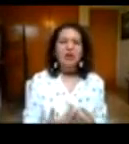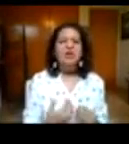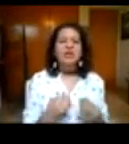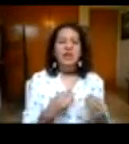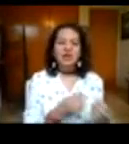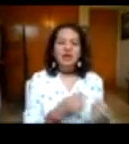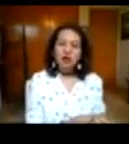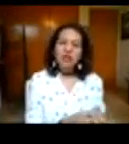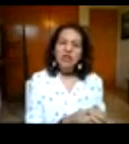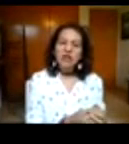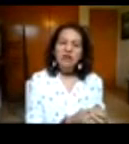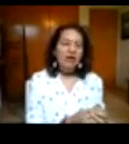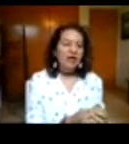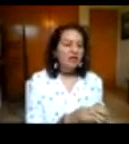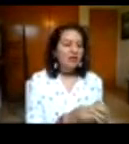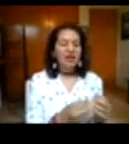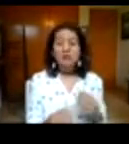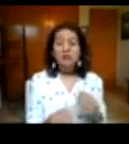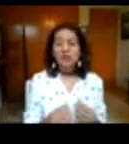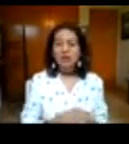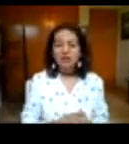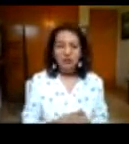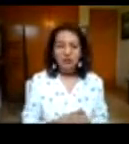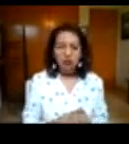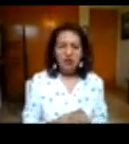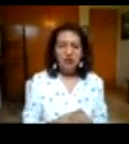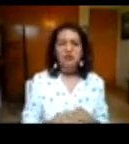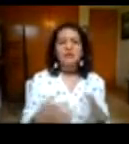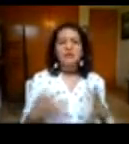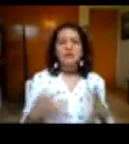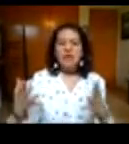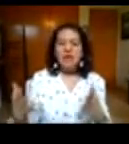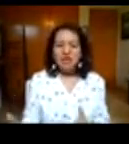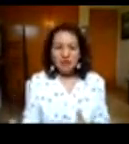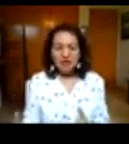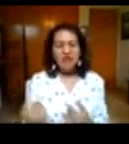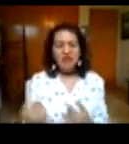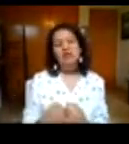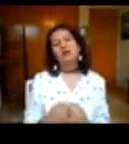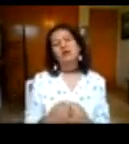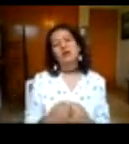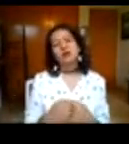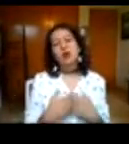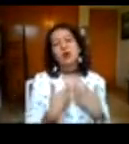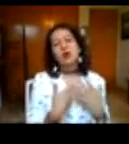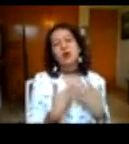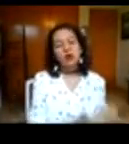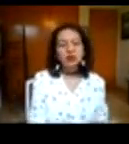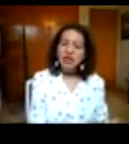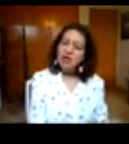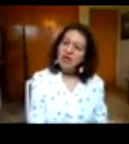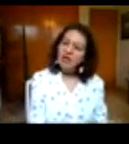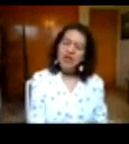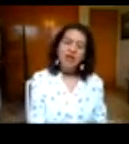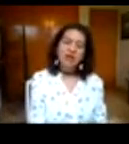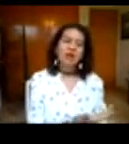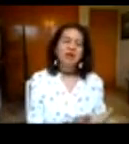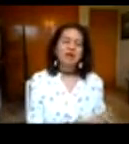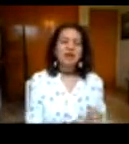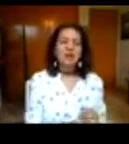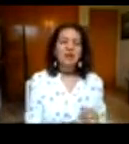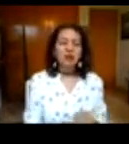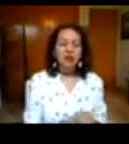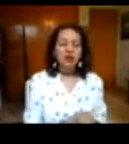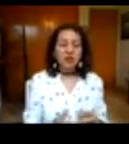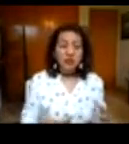ejemplo, del informe de actividades de las diputadas y diputados. ¿Qué temas se atendieron en los módulos? ¿Qué